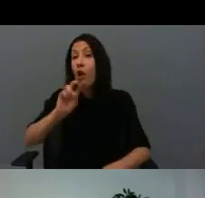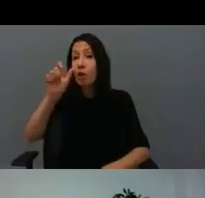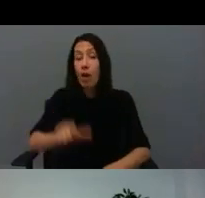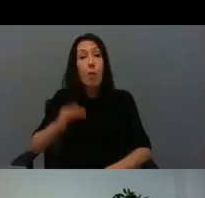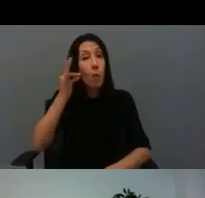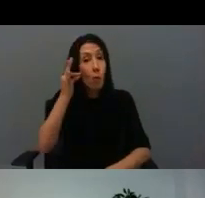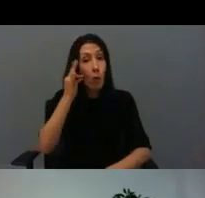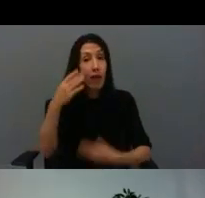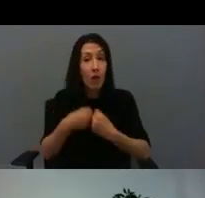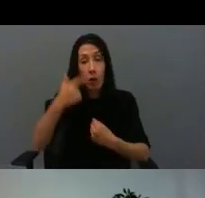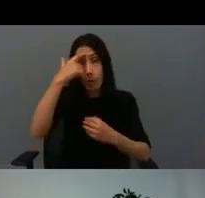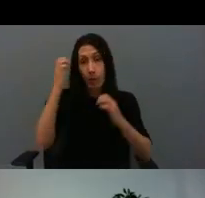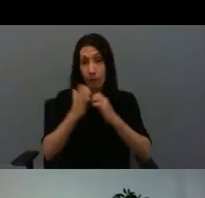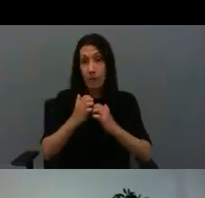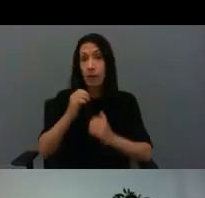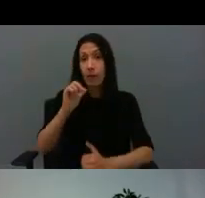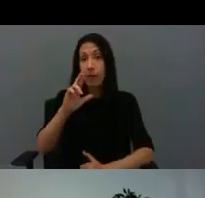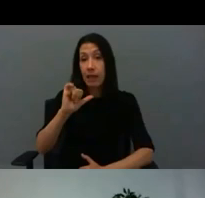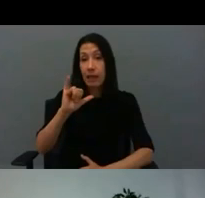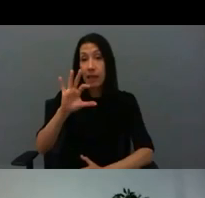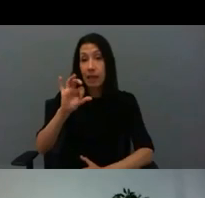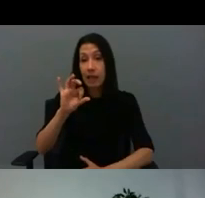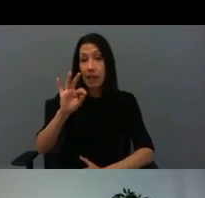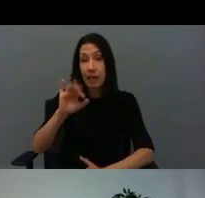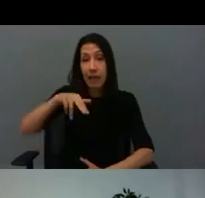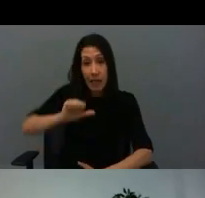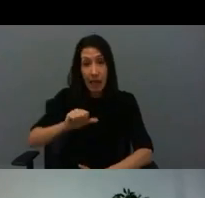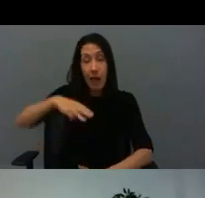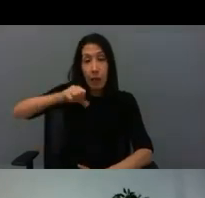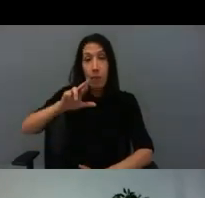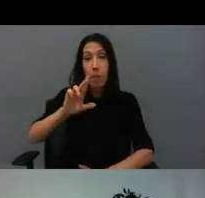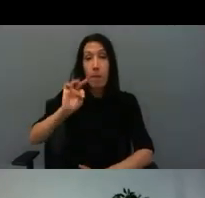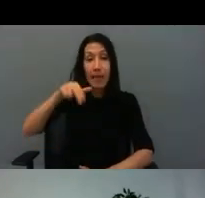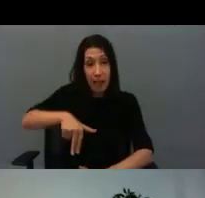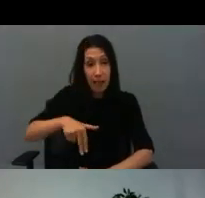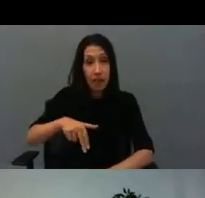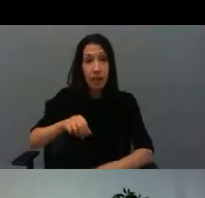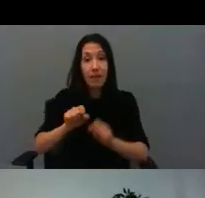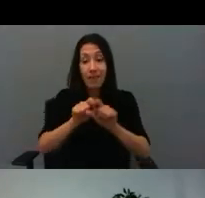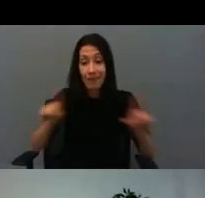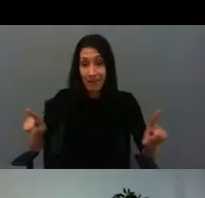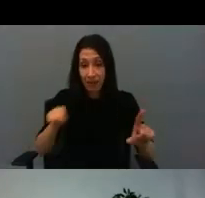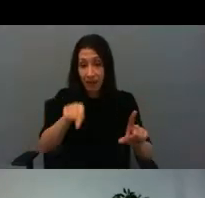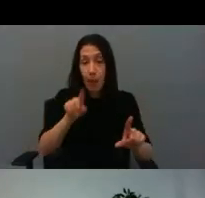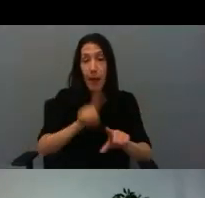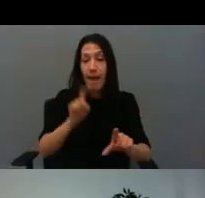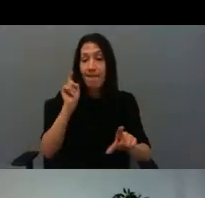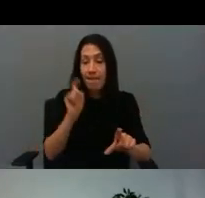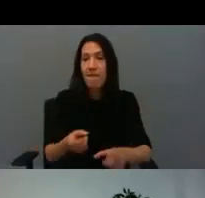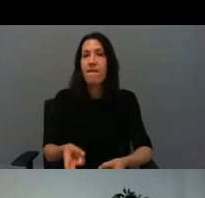pedido la palabra, Cristina Martín de Francisco. Te llegará un mensaje para que puedas activar el audio.